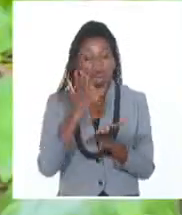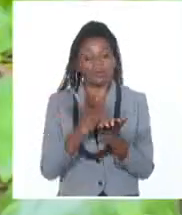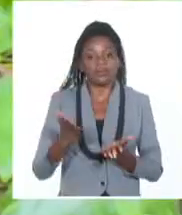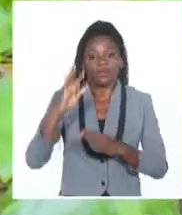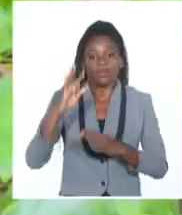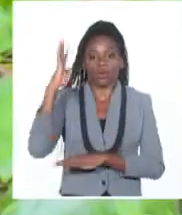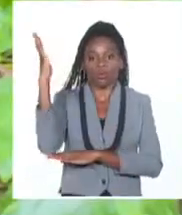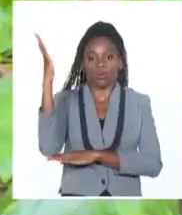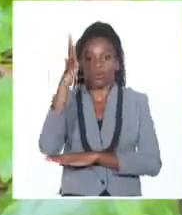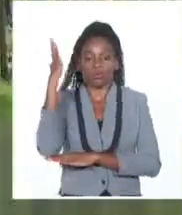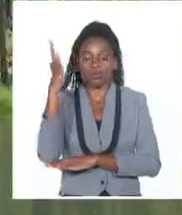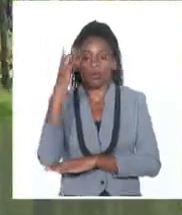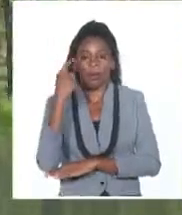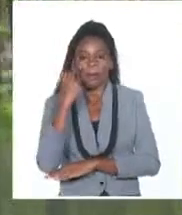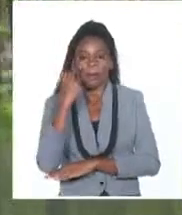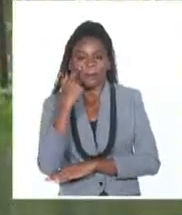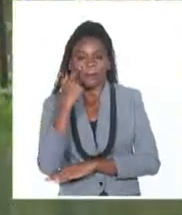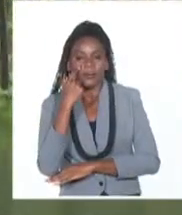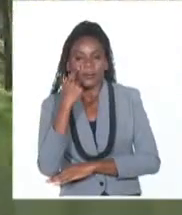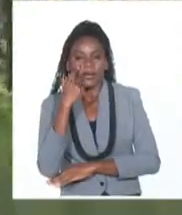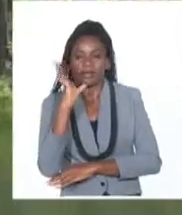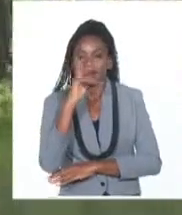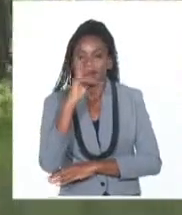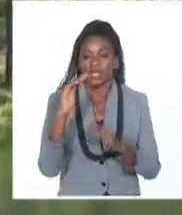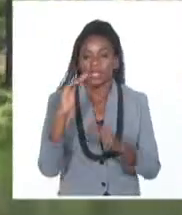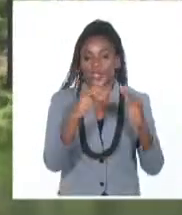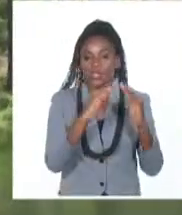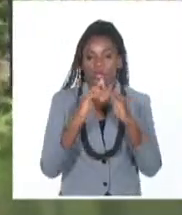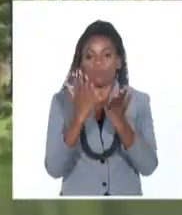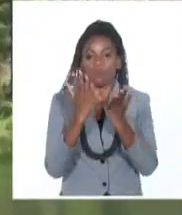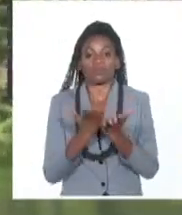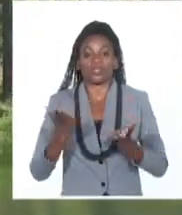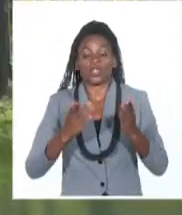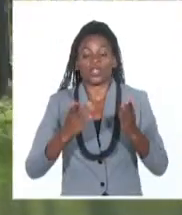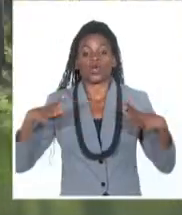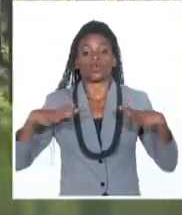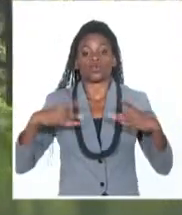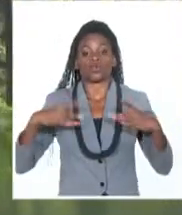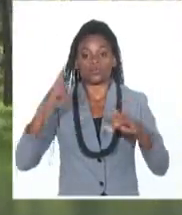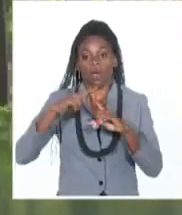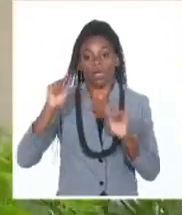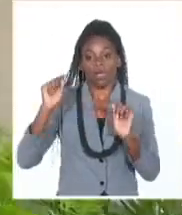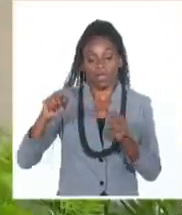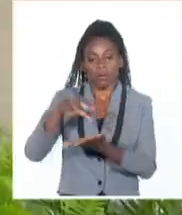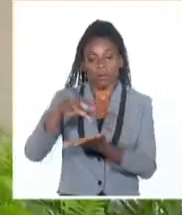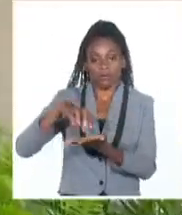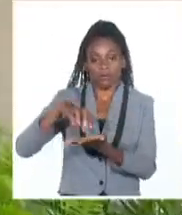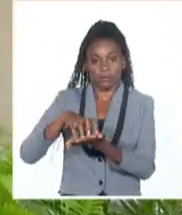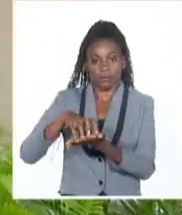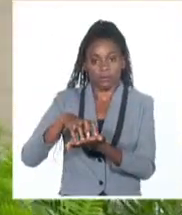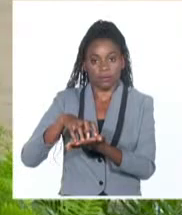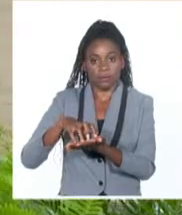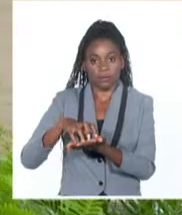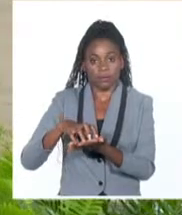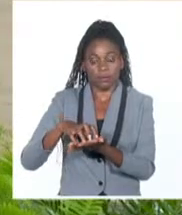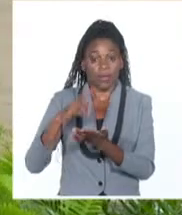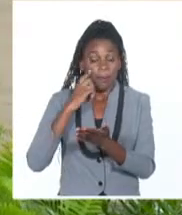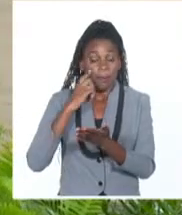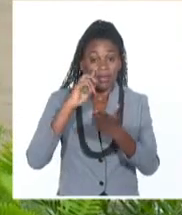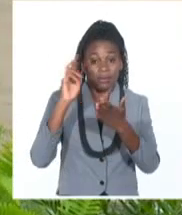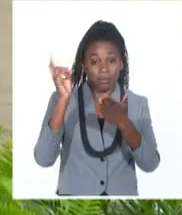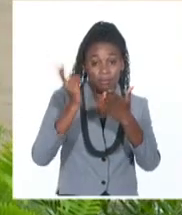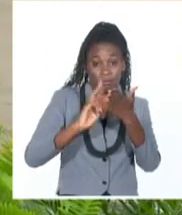y un paradigma de sinergia entre la comunidad y el desarrollo turístico del territorio. Como se lee en el documento que lo